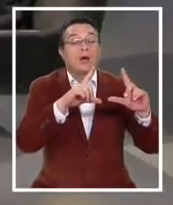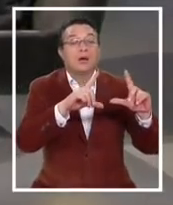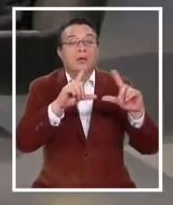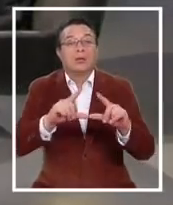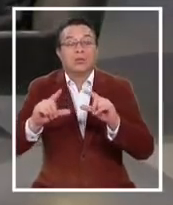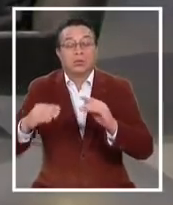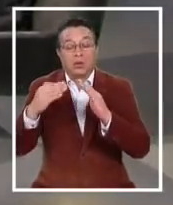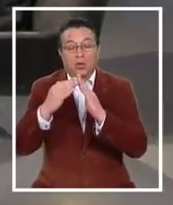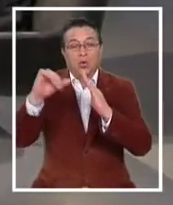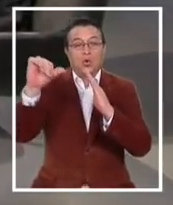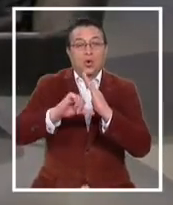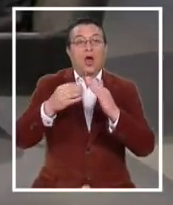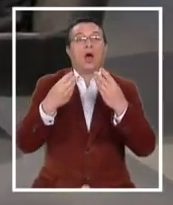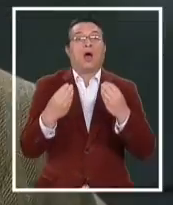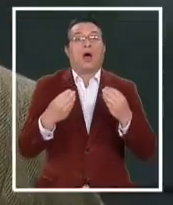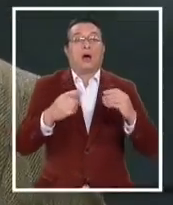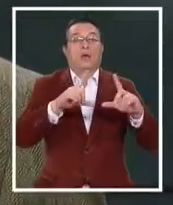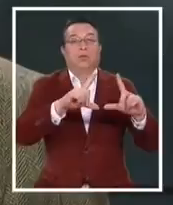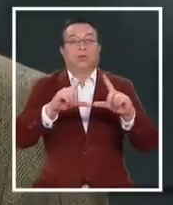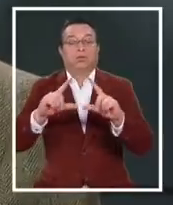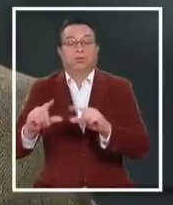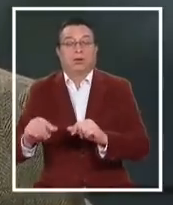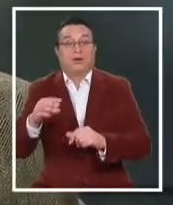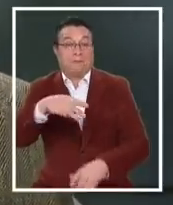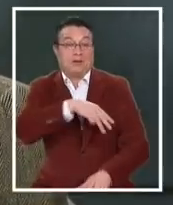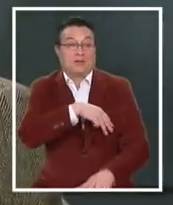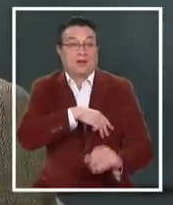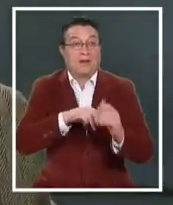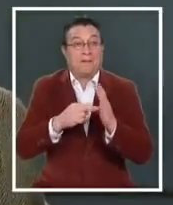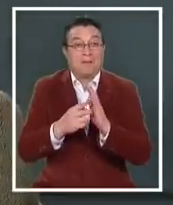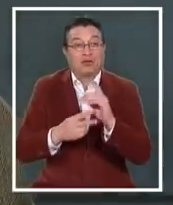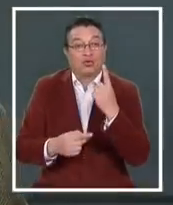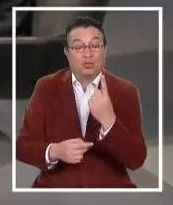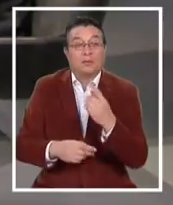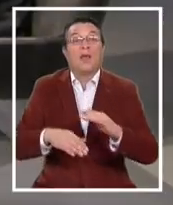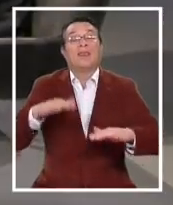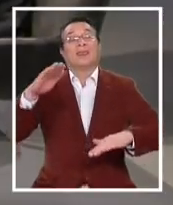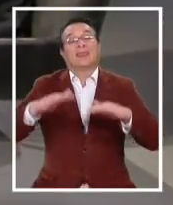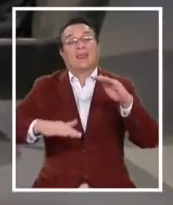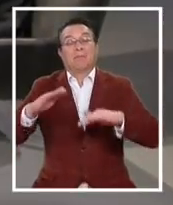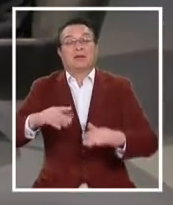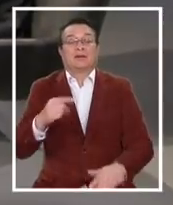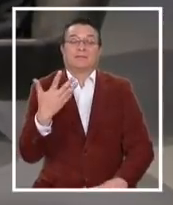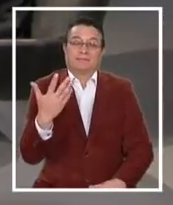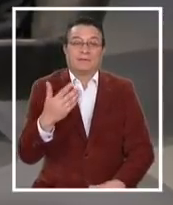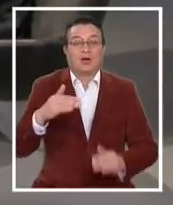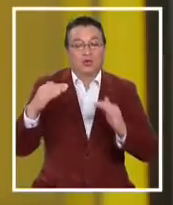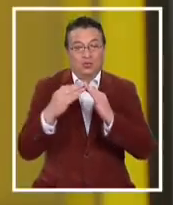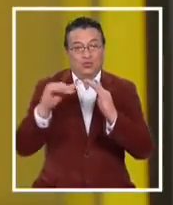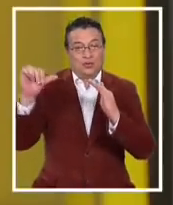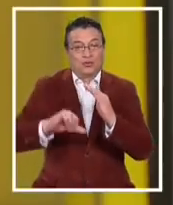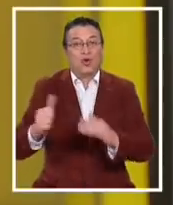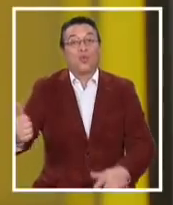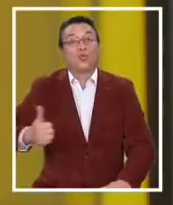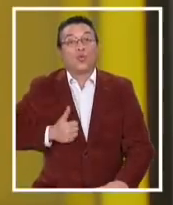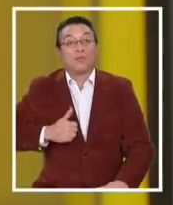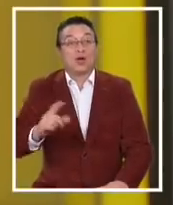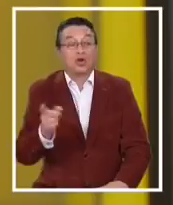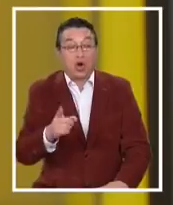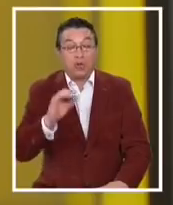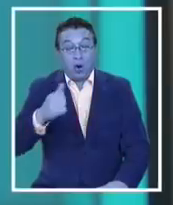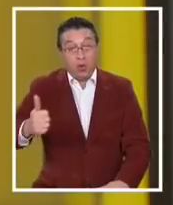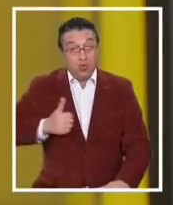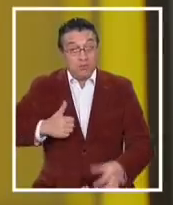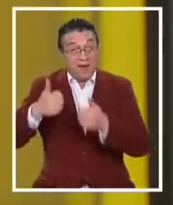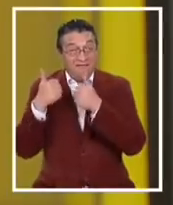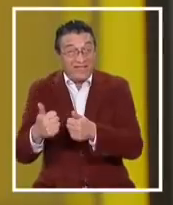esas cuarentenas a fase 1 en la región metropolitana? Eso depende mucho si es que las cuarentenas se cumplen. Las cuarentenas es una medida muy efectiva si se cumple